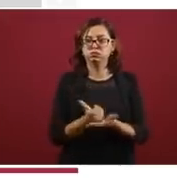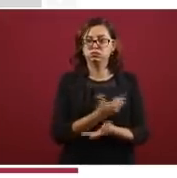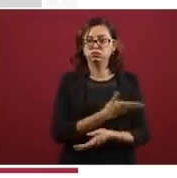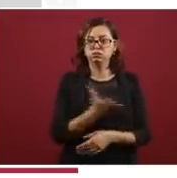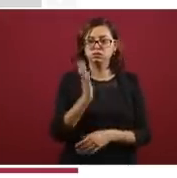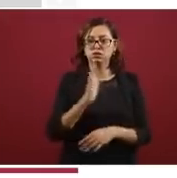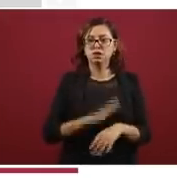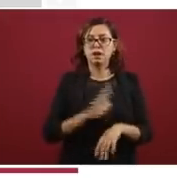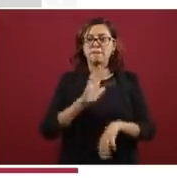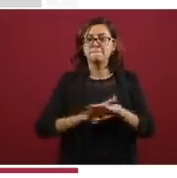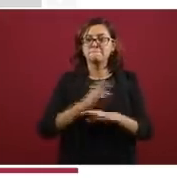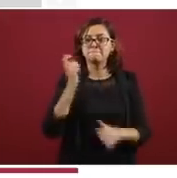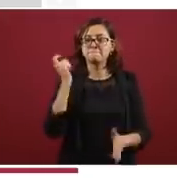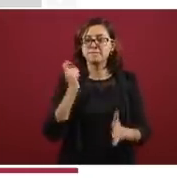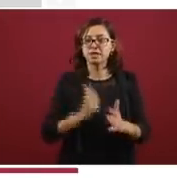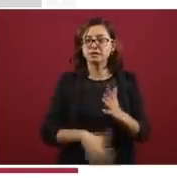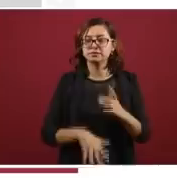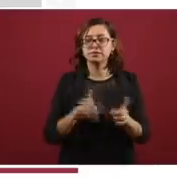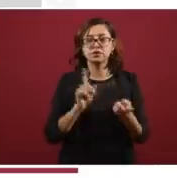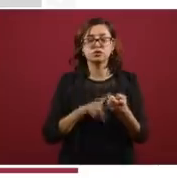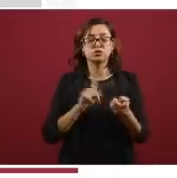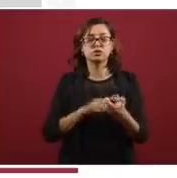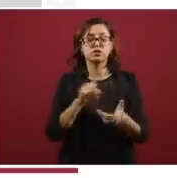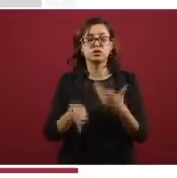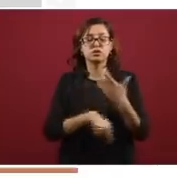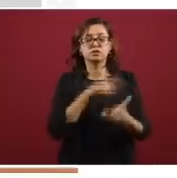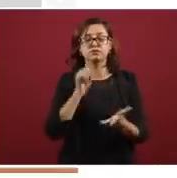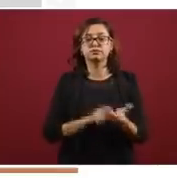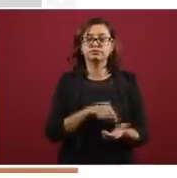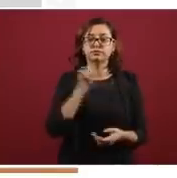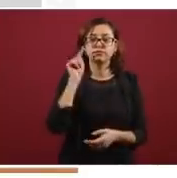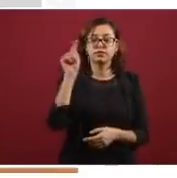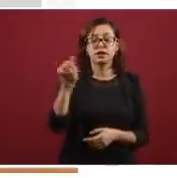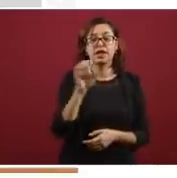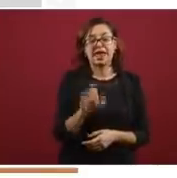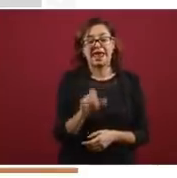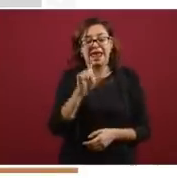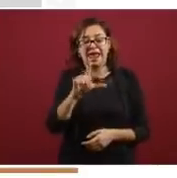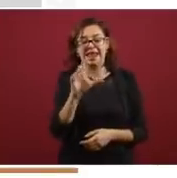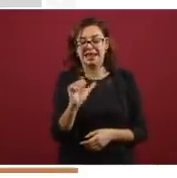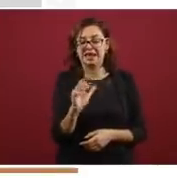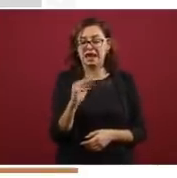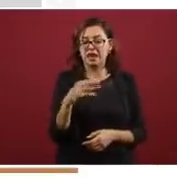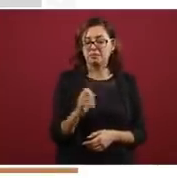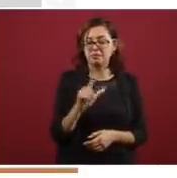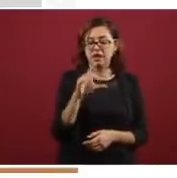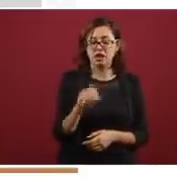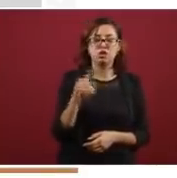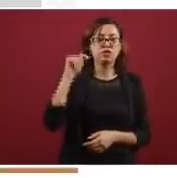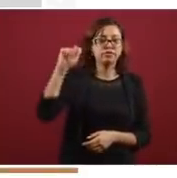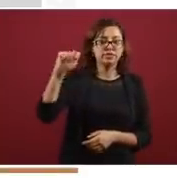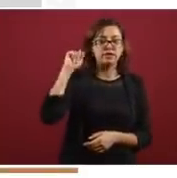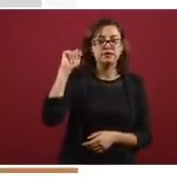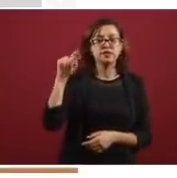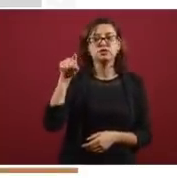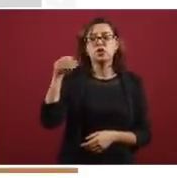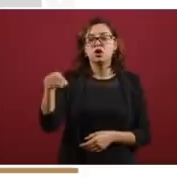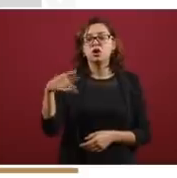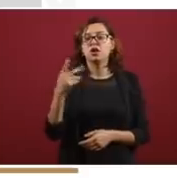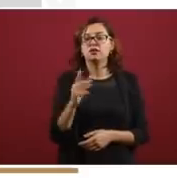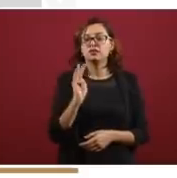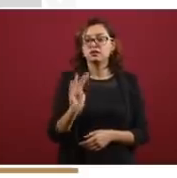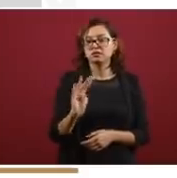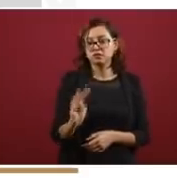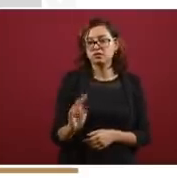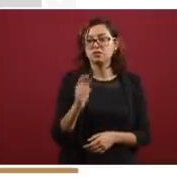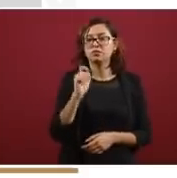Y el más bajo lo encontramos en Inmobiliaria El Carmelo, Nacajuca, Tabasco, 19 pesos con 62 centavos